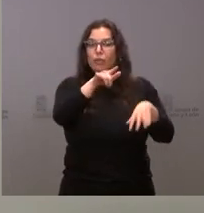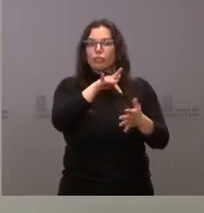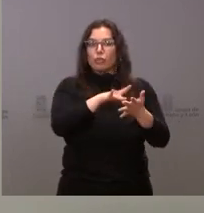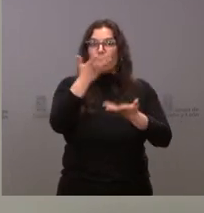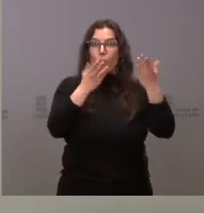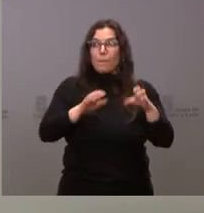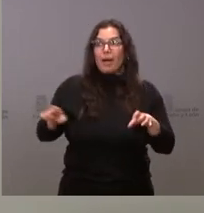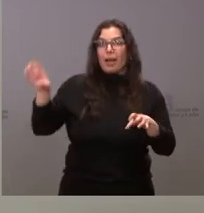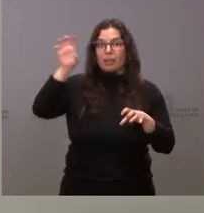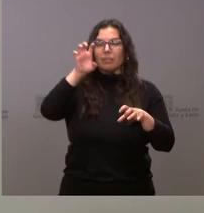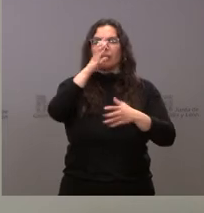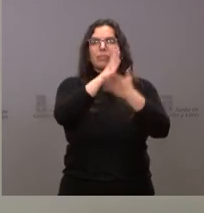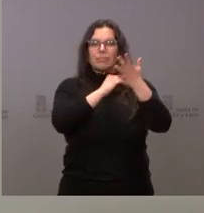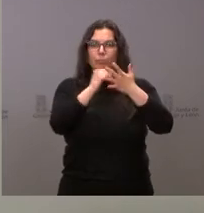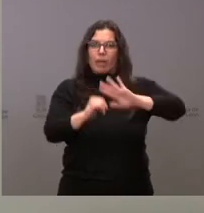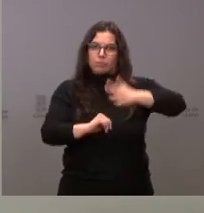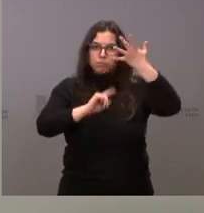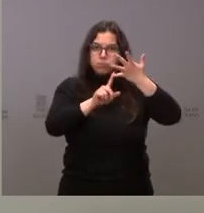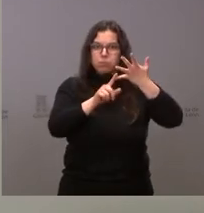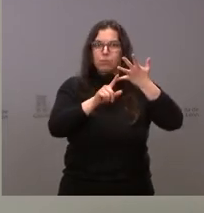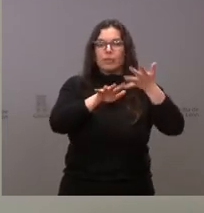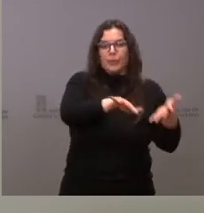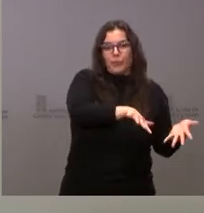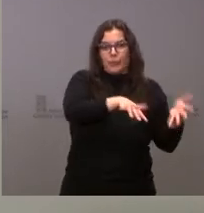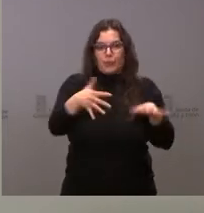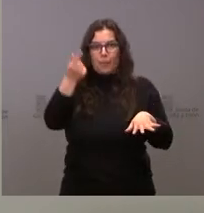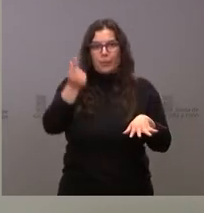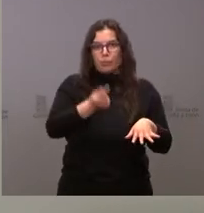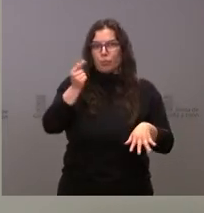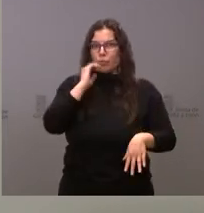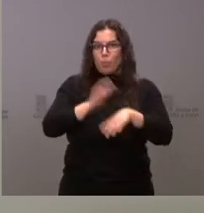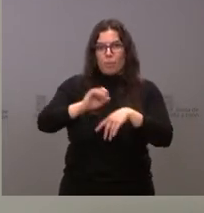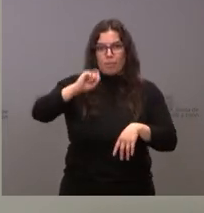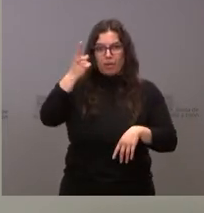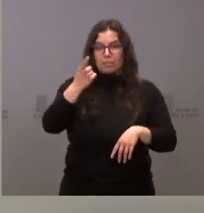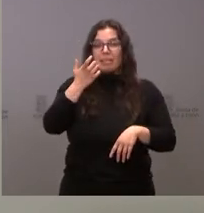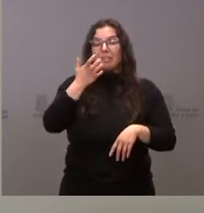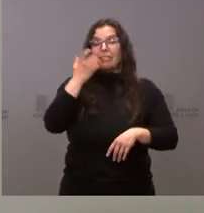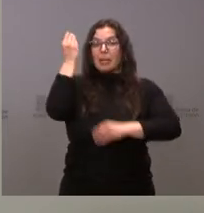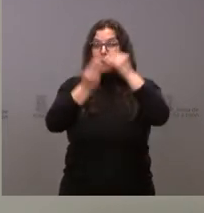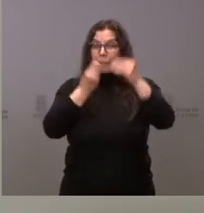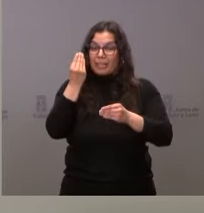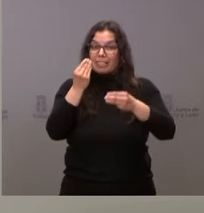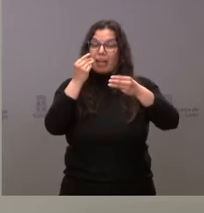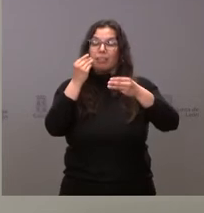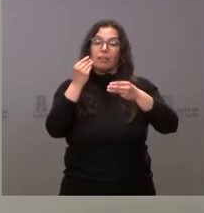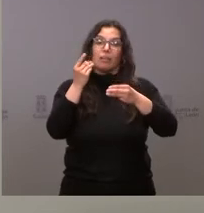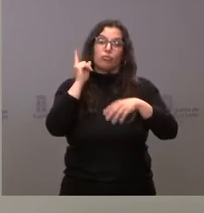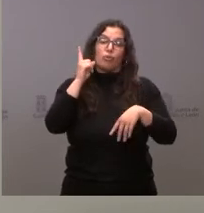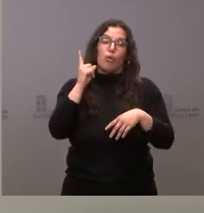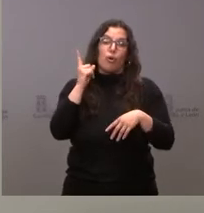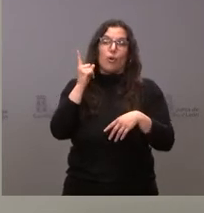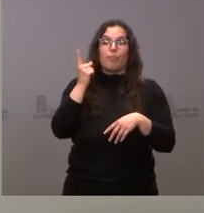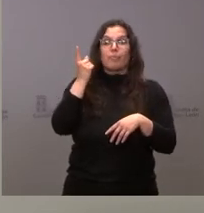comunidad autónoma con mejor ejecución presupuestaria el pasado ejercicio la tercera si tenemos en cuenta exclusivamente las comunidades de